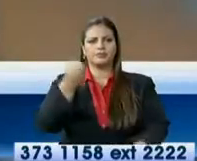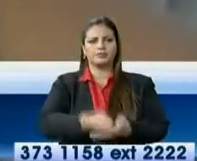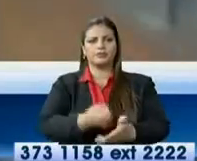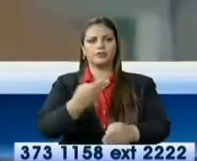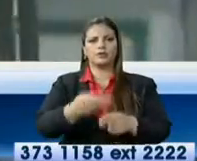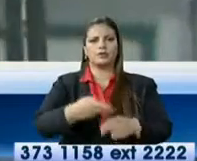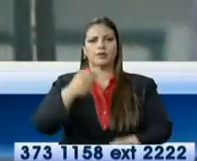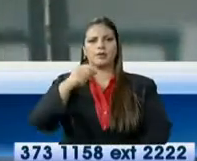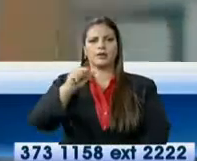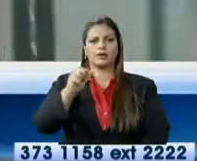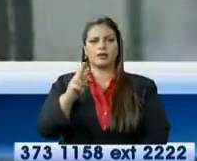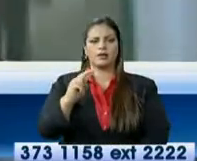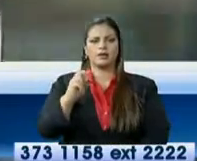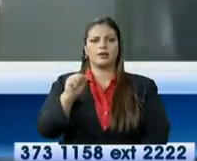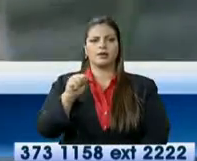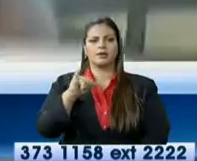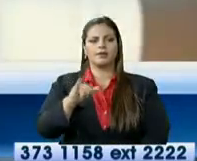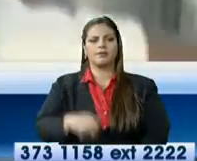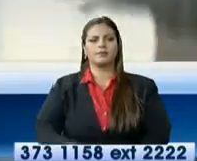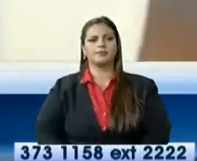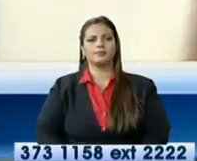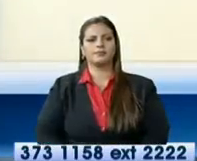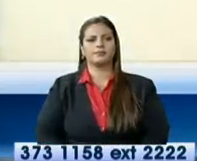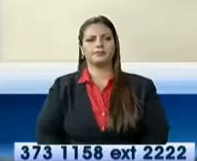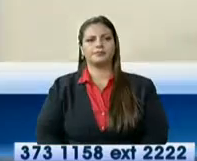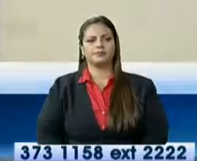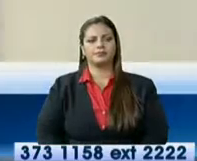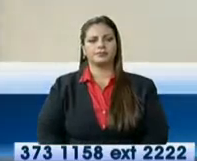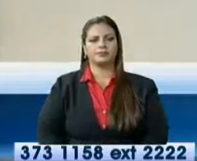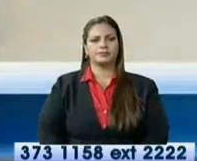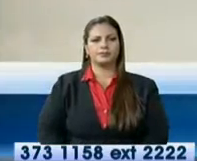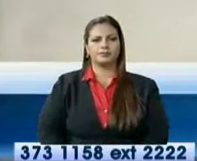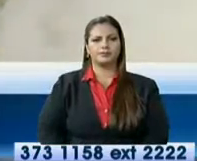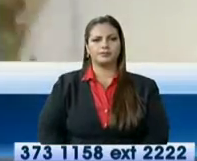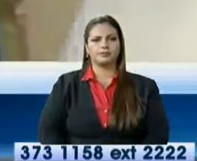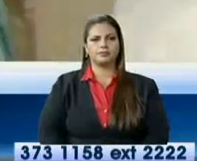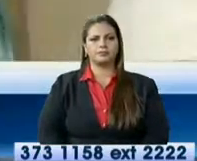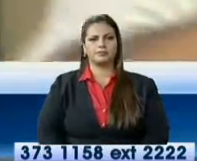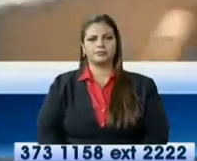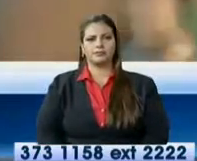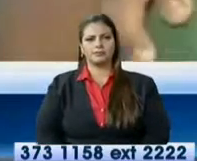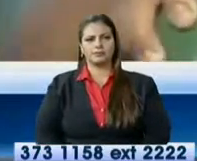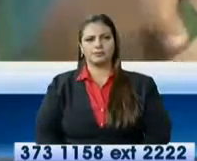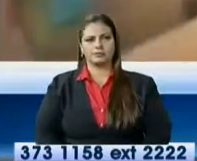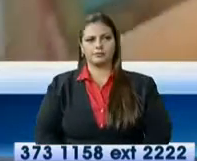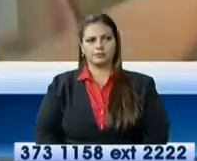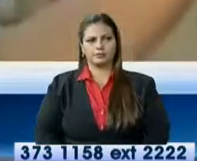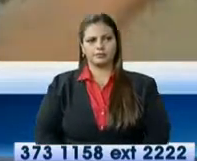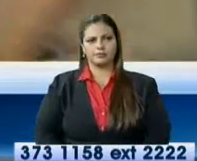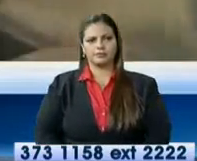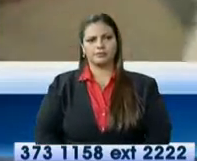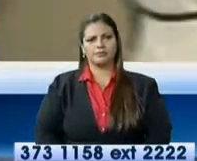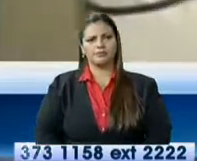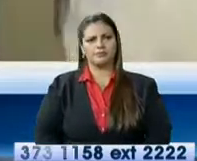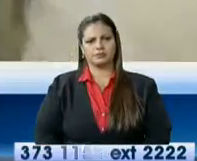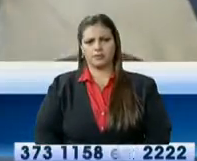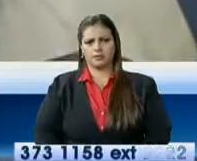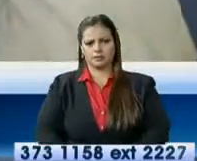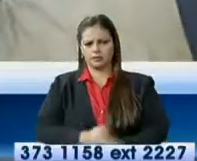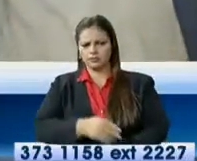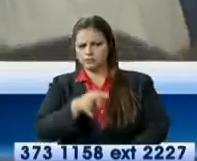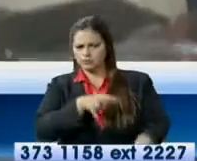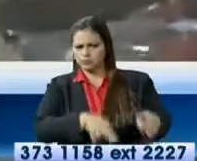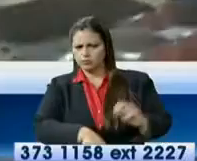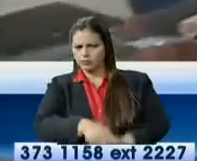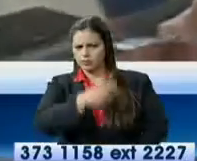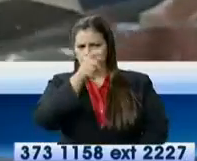De momento, solamente ha existido... Bueno, hace un momento se pensó que una balanza no estaba pesando lo justo,